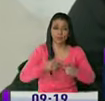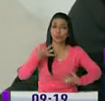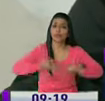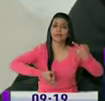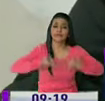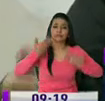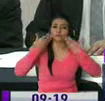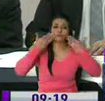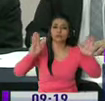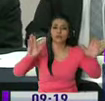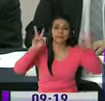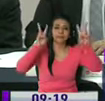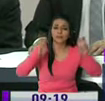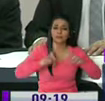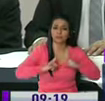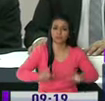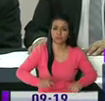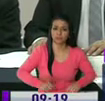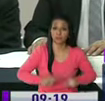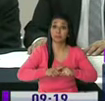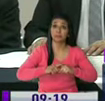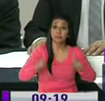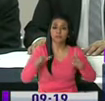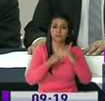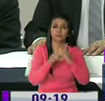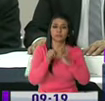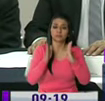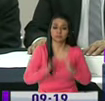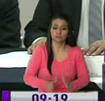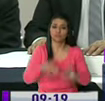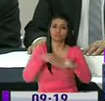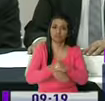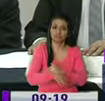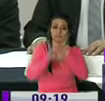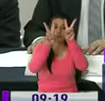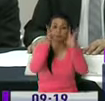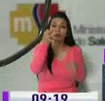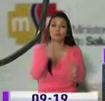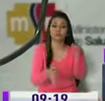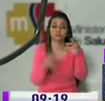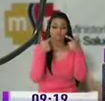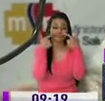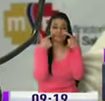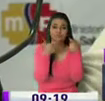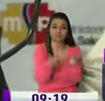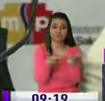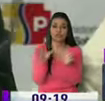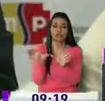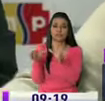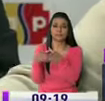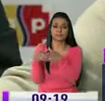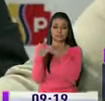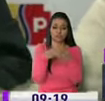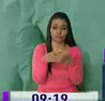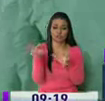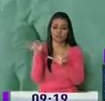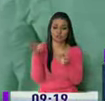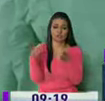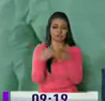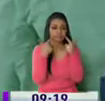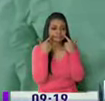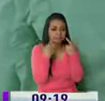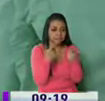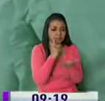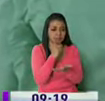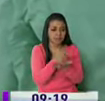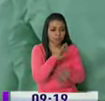no son médicos. Al contrario, el Ministerio de Salud intervendrá en los casos judicializados con una comisión que establezca si hay o no